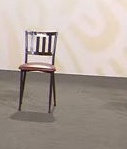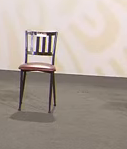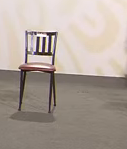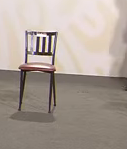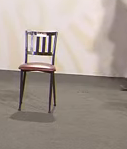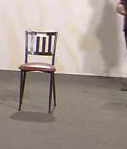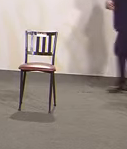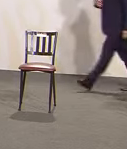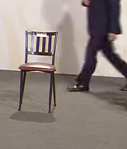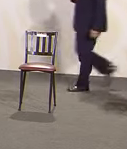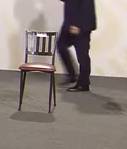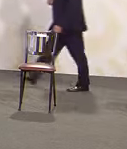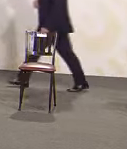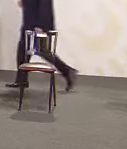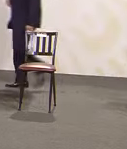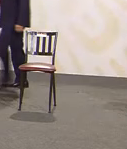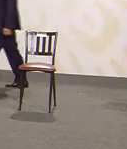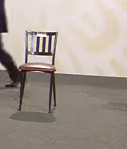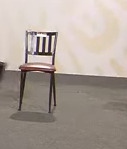días.